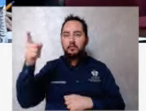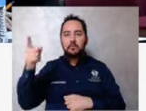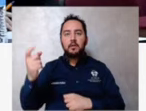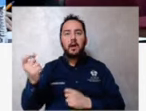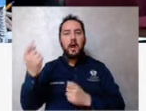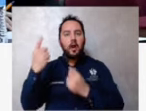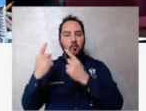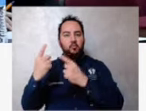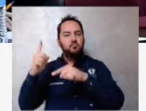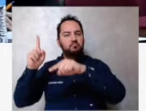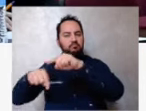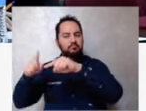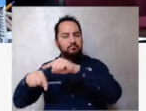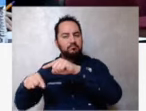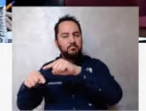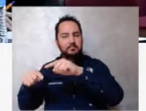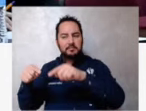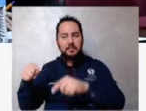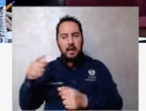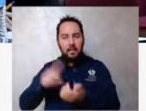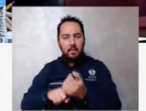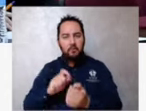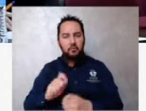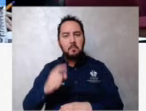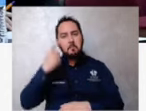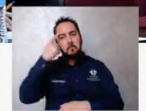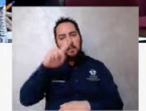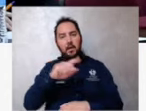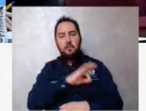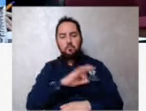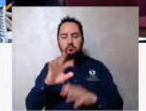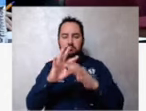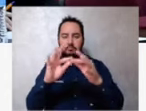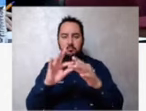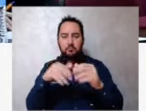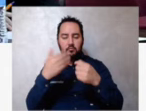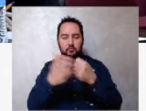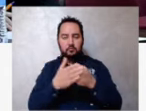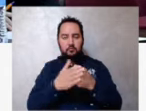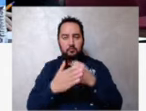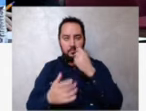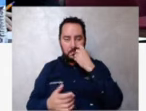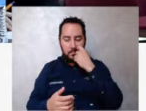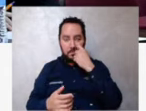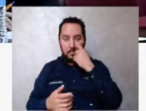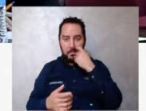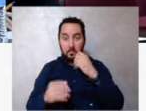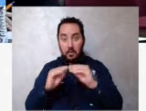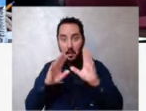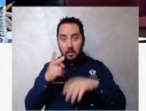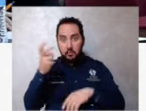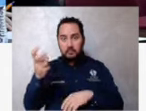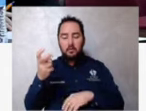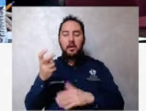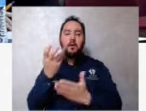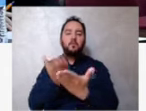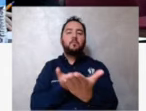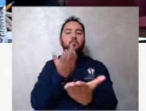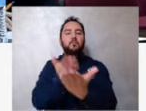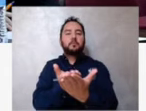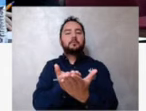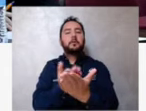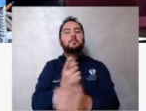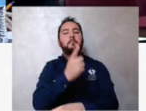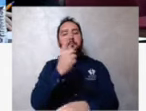sentencia primigenia del presente expediente para los efectos que se expondrán más adelante. Aclarado lo anterior, esta propuesta plantea en